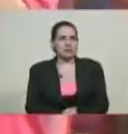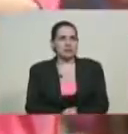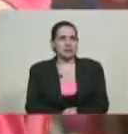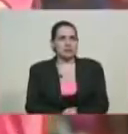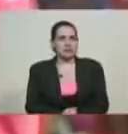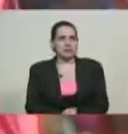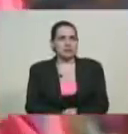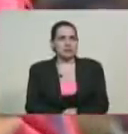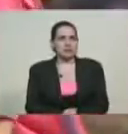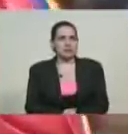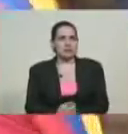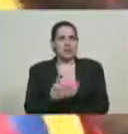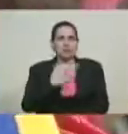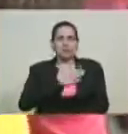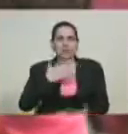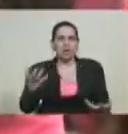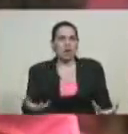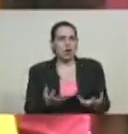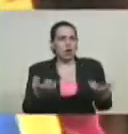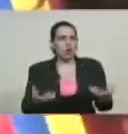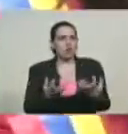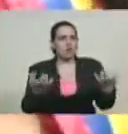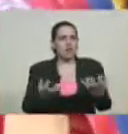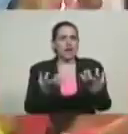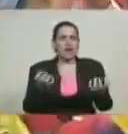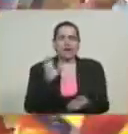¡Y a mis cocineras de la patria!